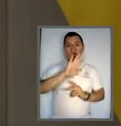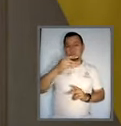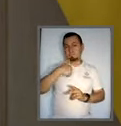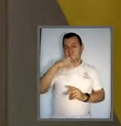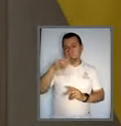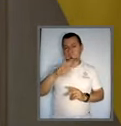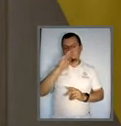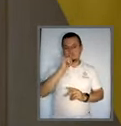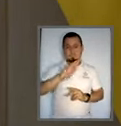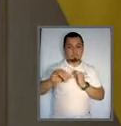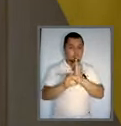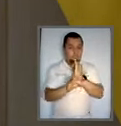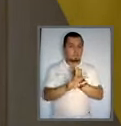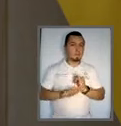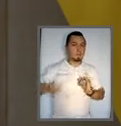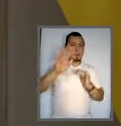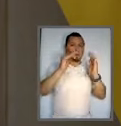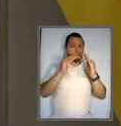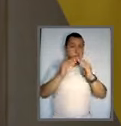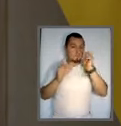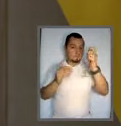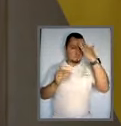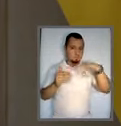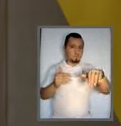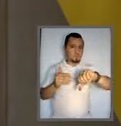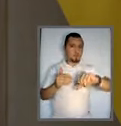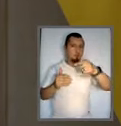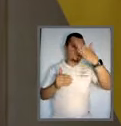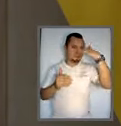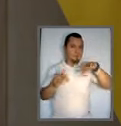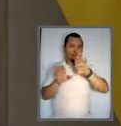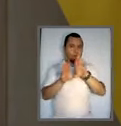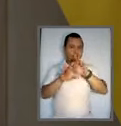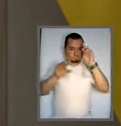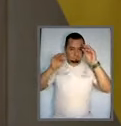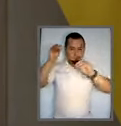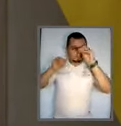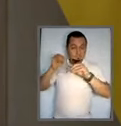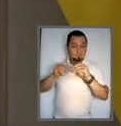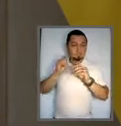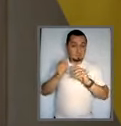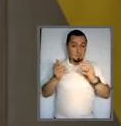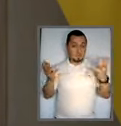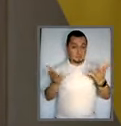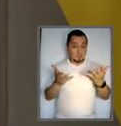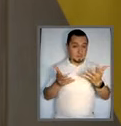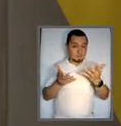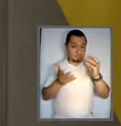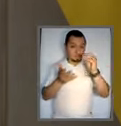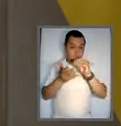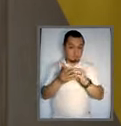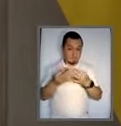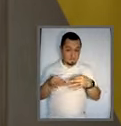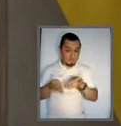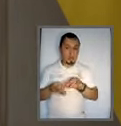llegar a través del Internet a todos los hogares, pero entendemos en dónde estamos parados y el diseño se hizo con ese propósito. Entonces es categórica